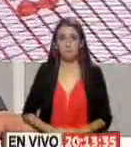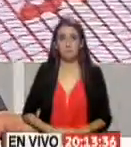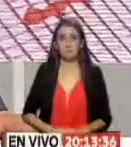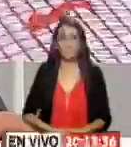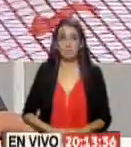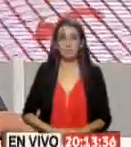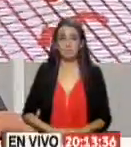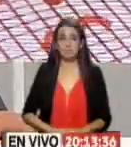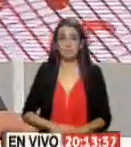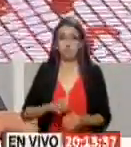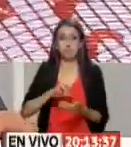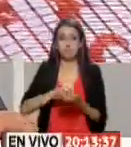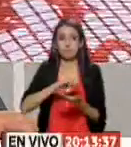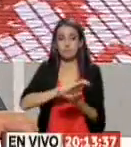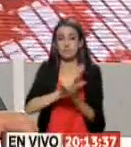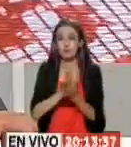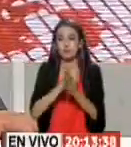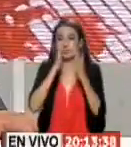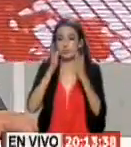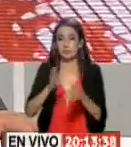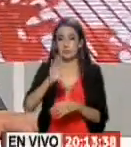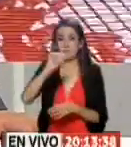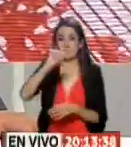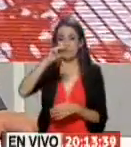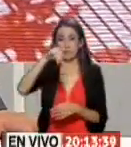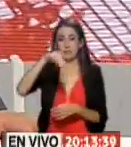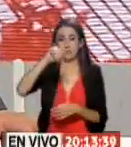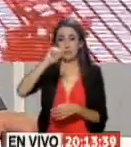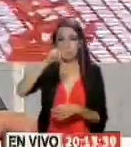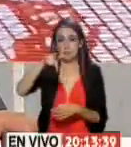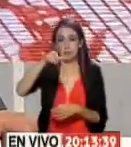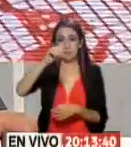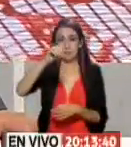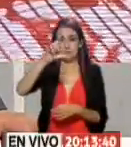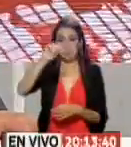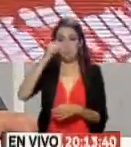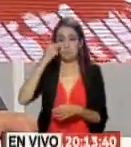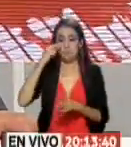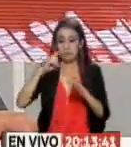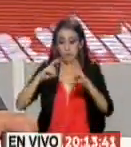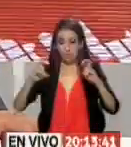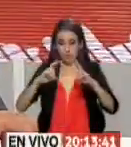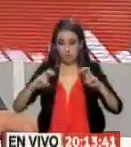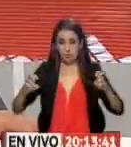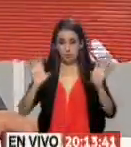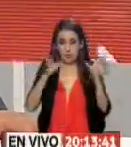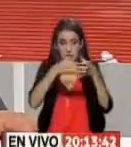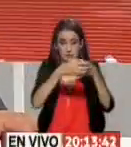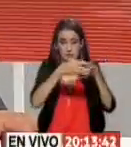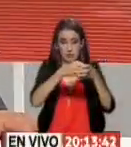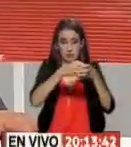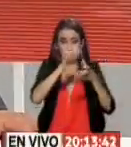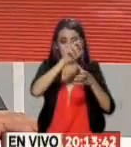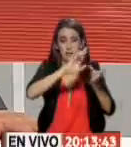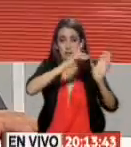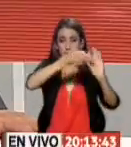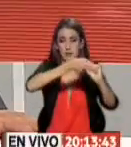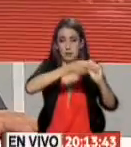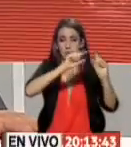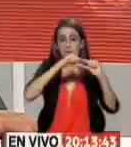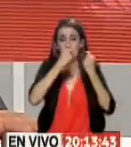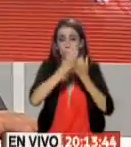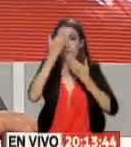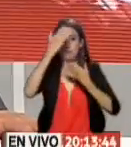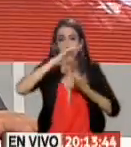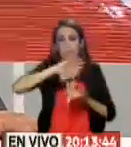este caso, la asambleísta Amapola Naranjo, integrante de la comisión que investiga a Galarza y parte del bloque de la Revolución Ciudadana, insistió